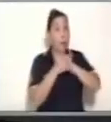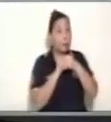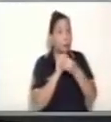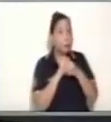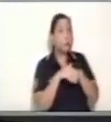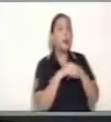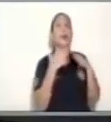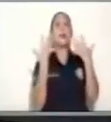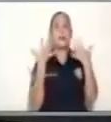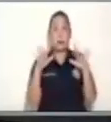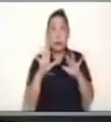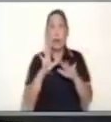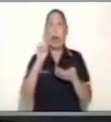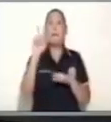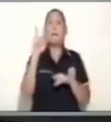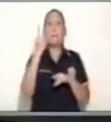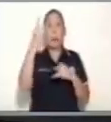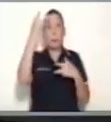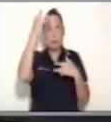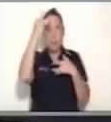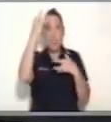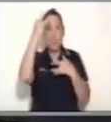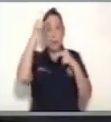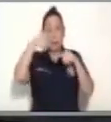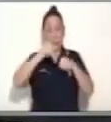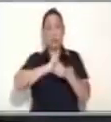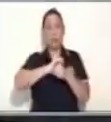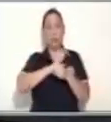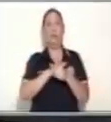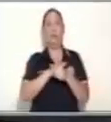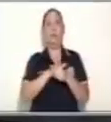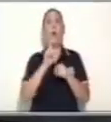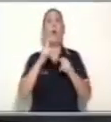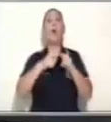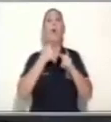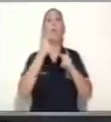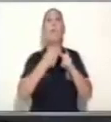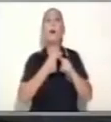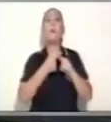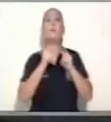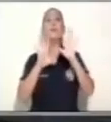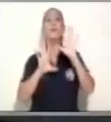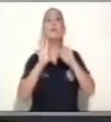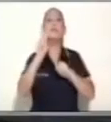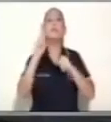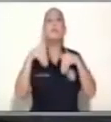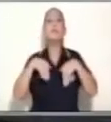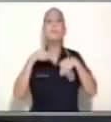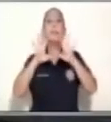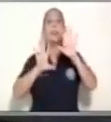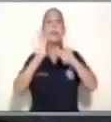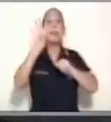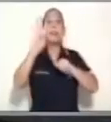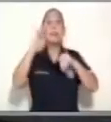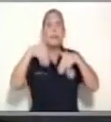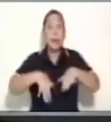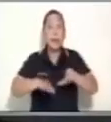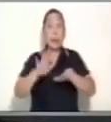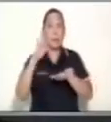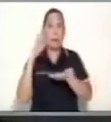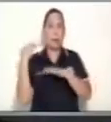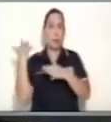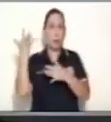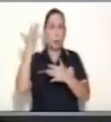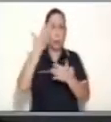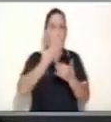caso en Guatemala con el COVID-19 y resulta que nuestro primer superhéroe es el señor presidente